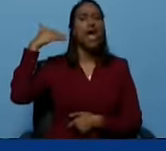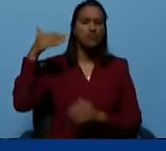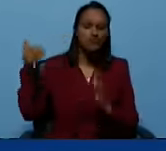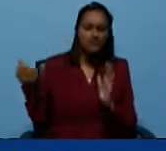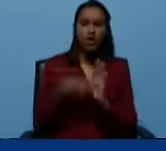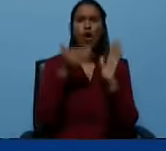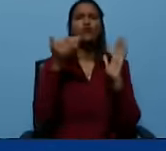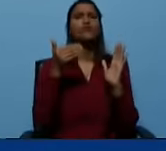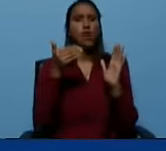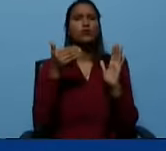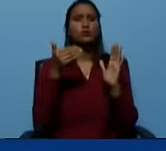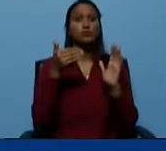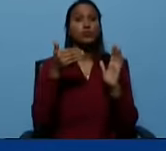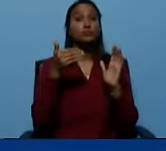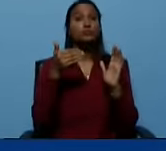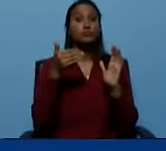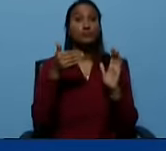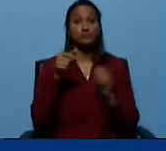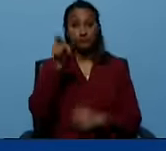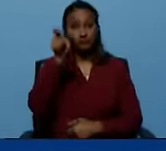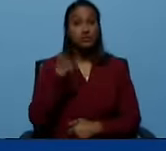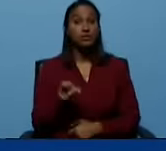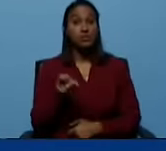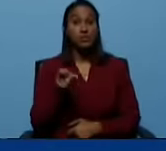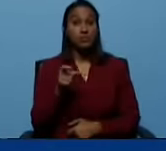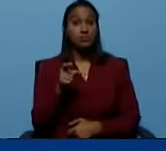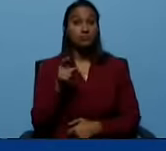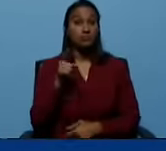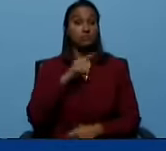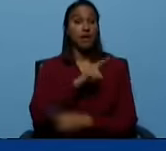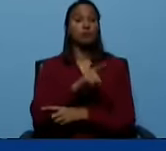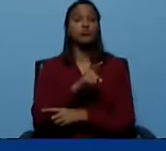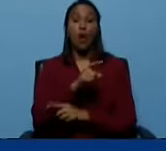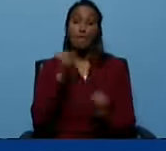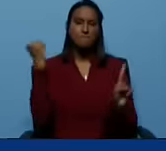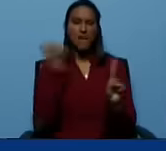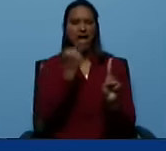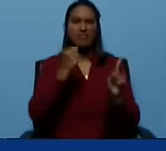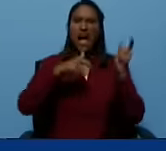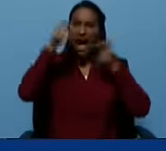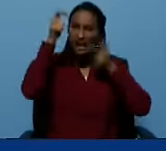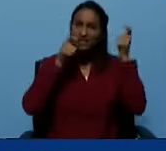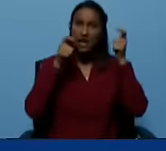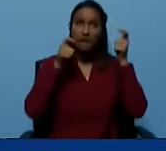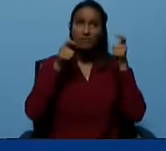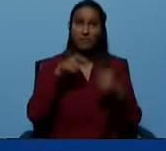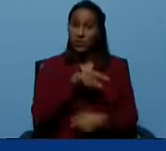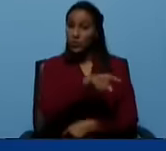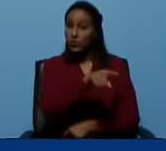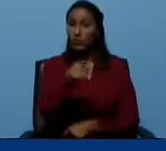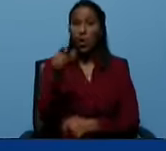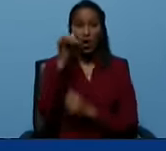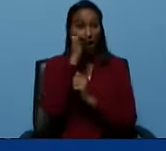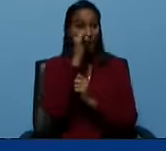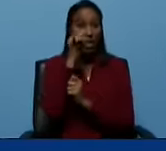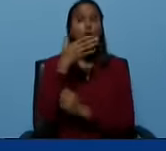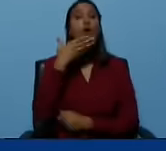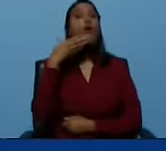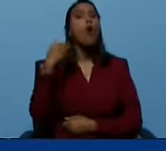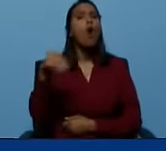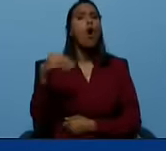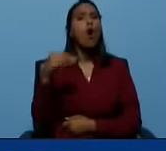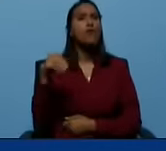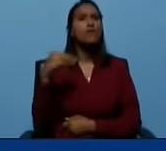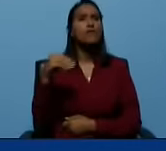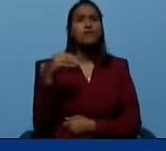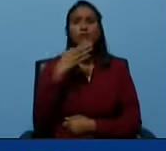Dieron la orden de matarlo, Pedro Carmona Estanga. La juventud de hoy, estos camarógrafos, muchachitos todos, no saben quién es Pedro